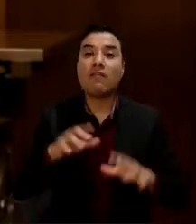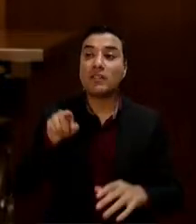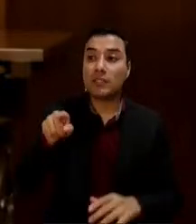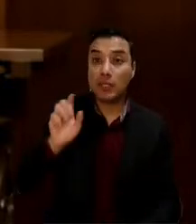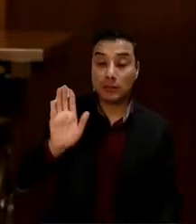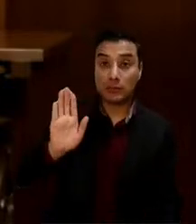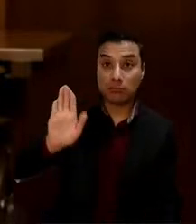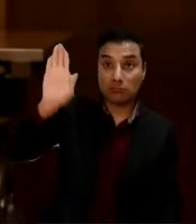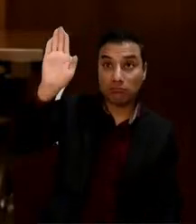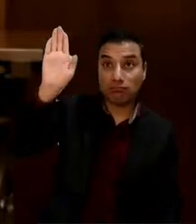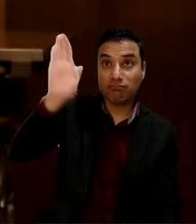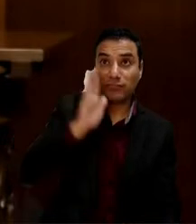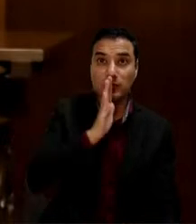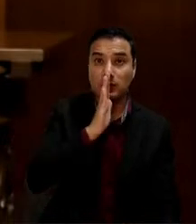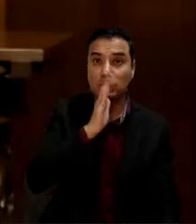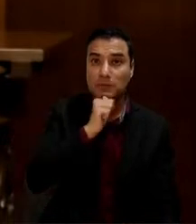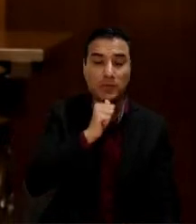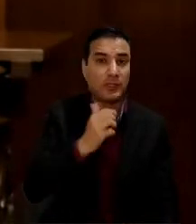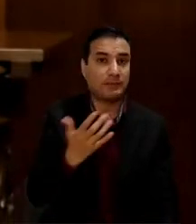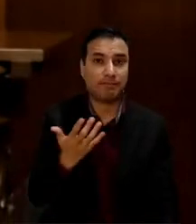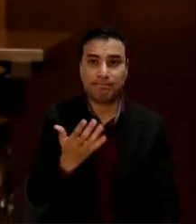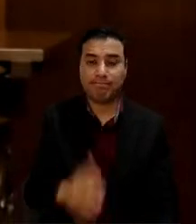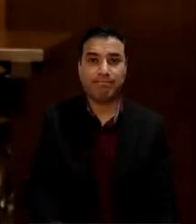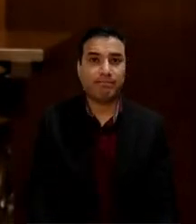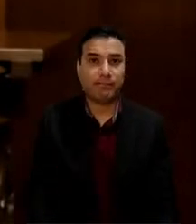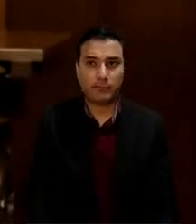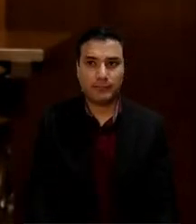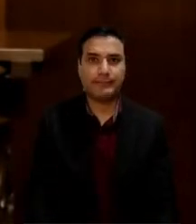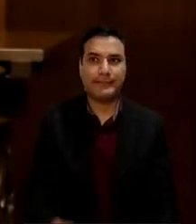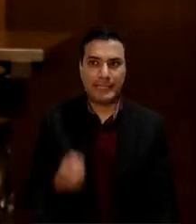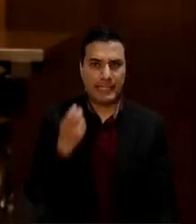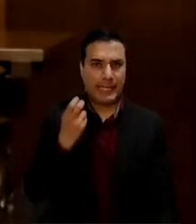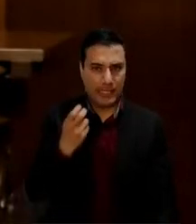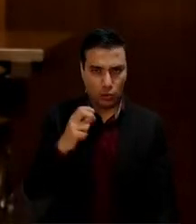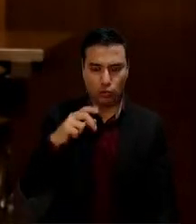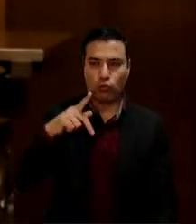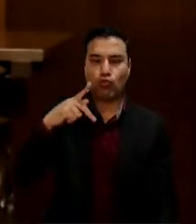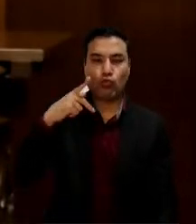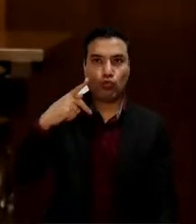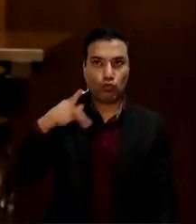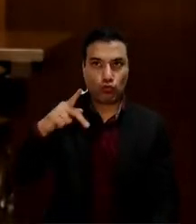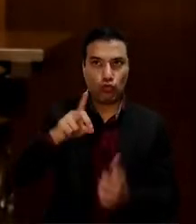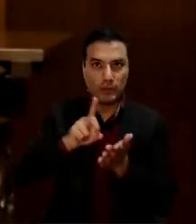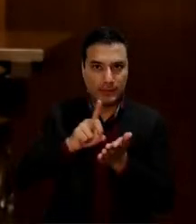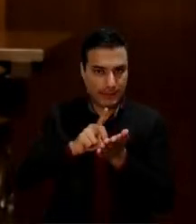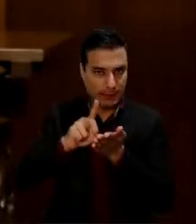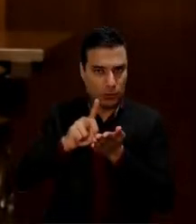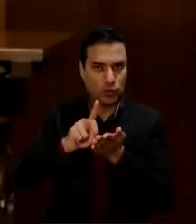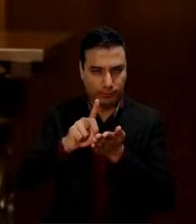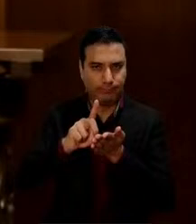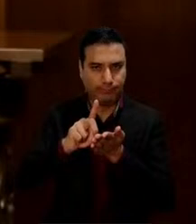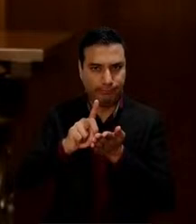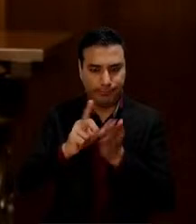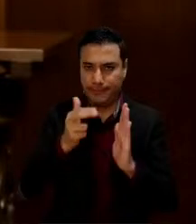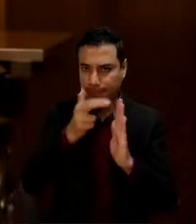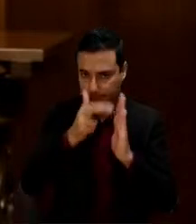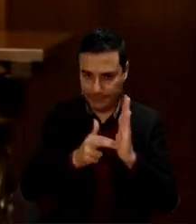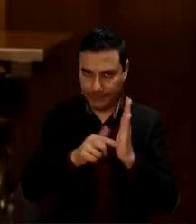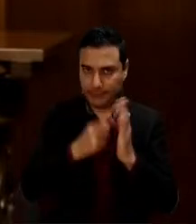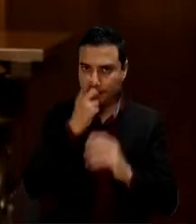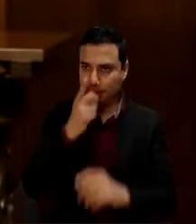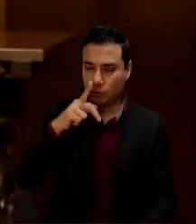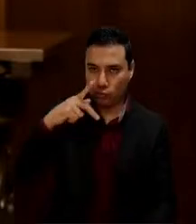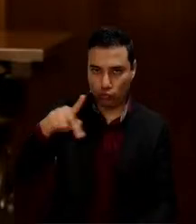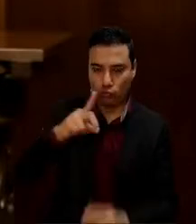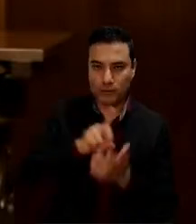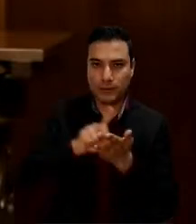a pesar de que esto sea una prerrogativa prevista en los ordenamientos. En efecto, no